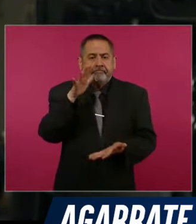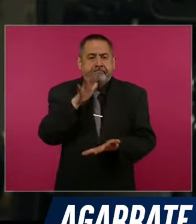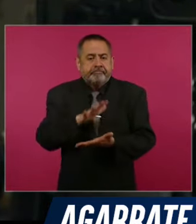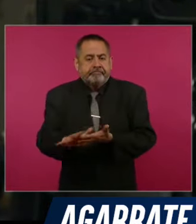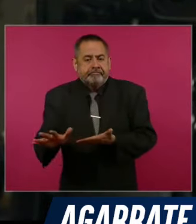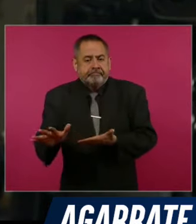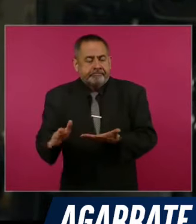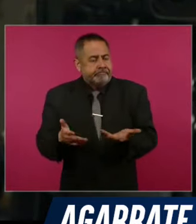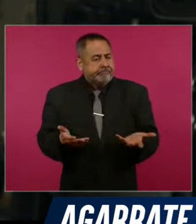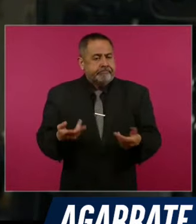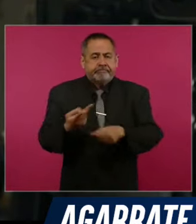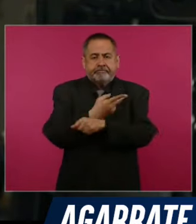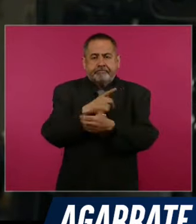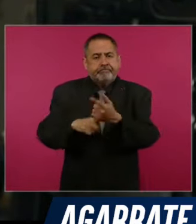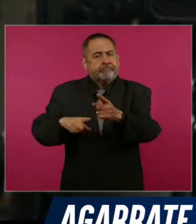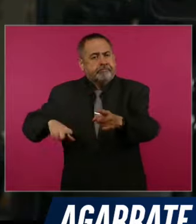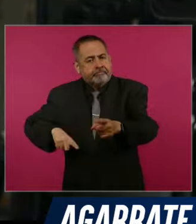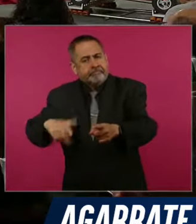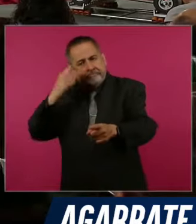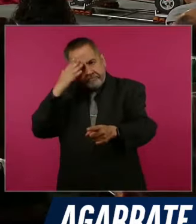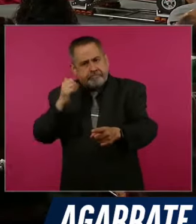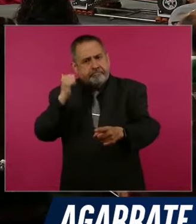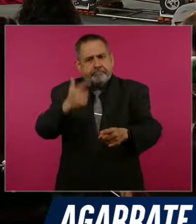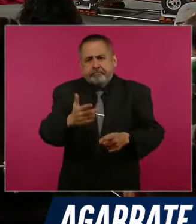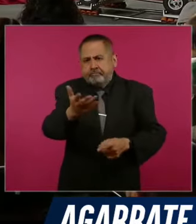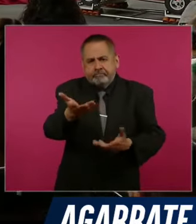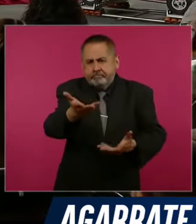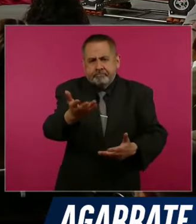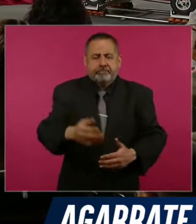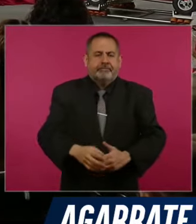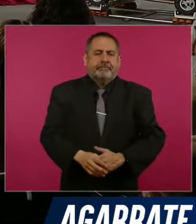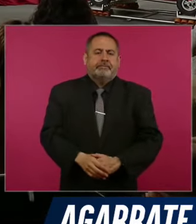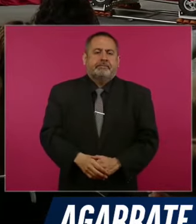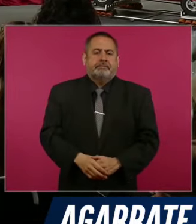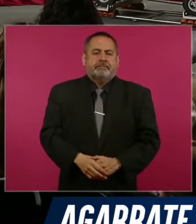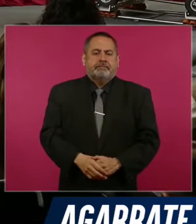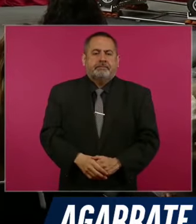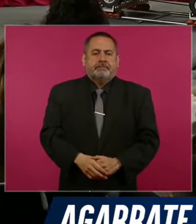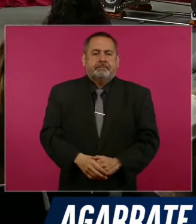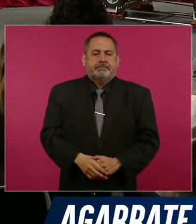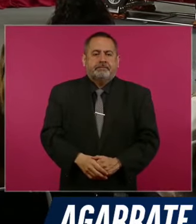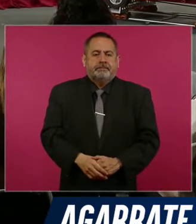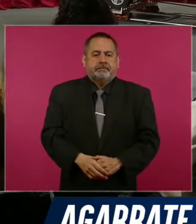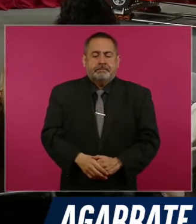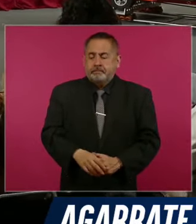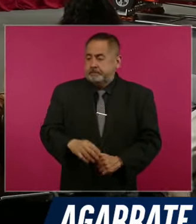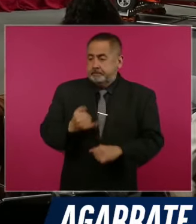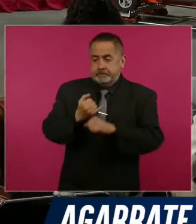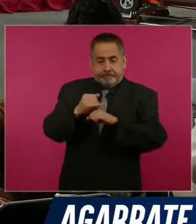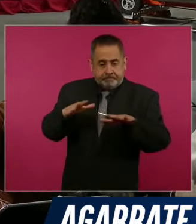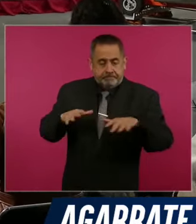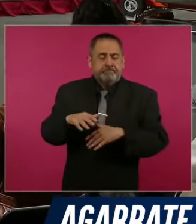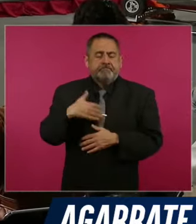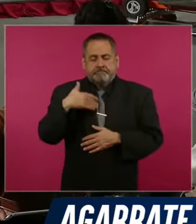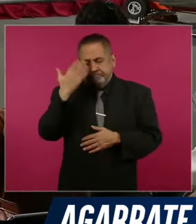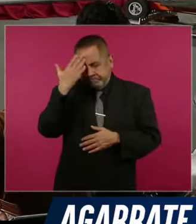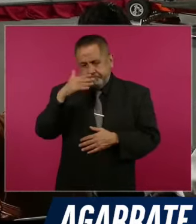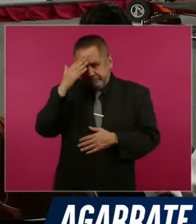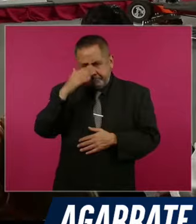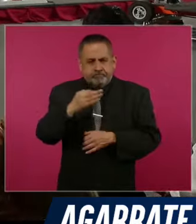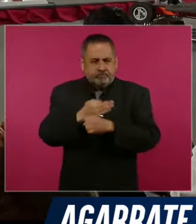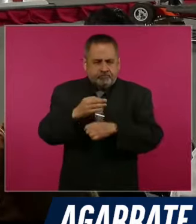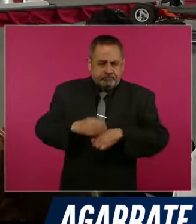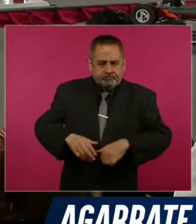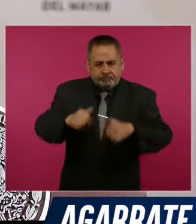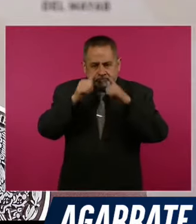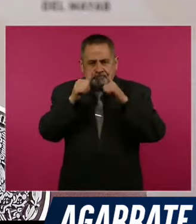puede hacer el gobierno qué sabe el gobierno sobre esto Bueno pues estamos informados y estamos atendiendo